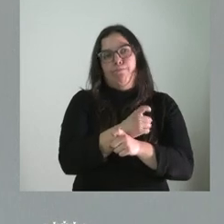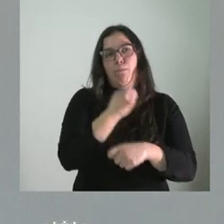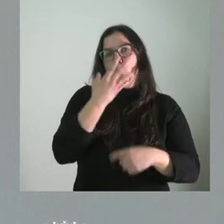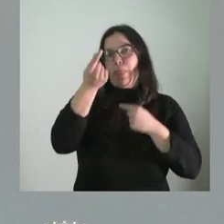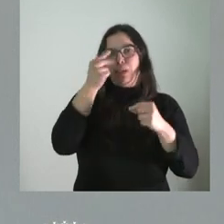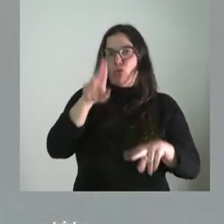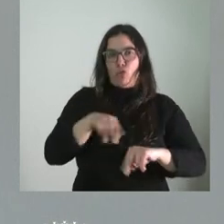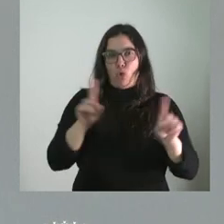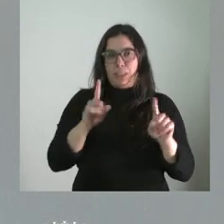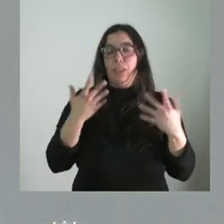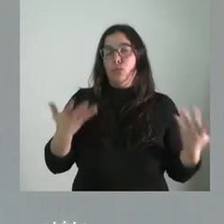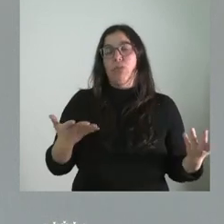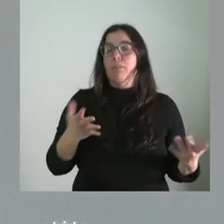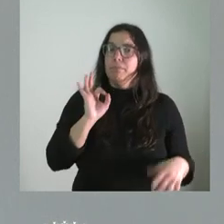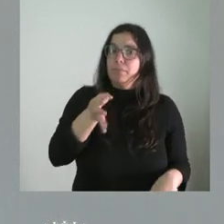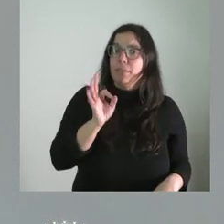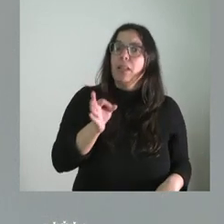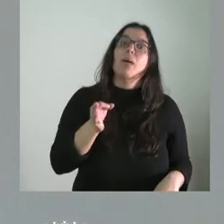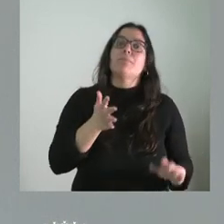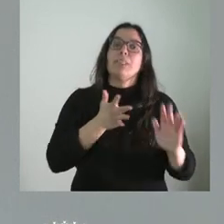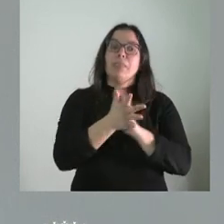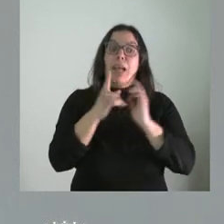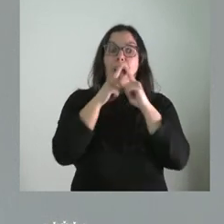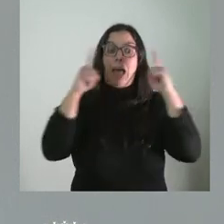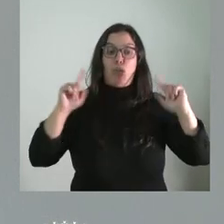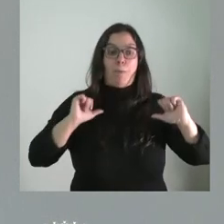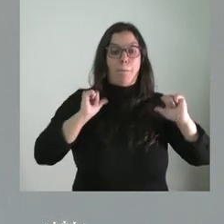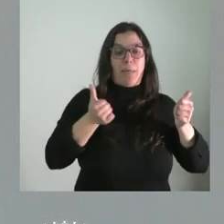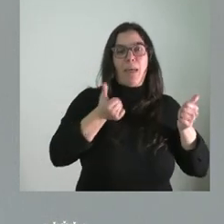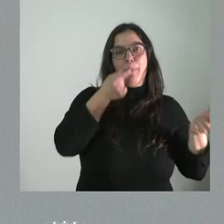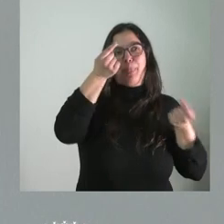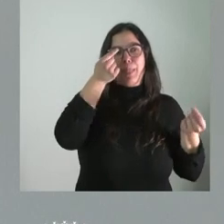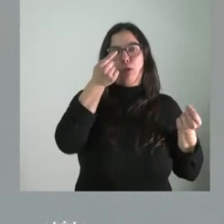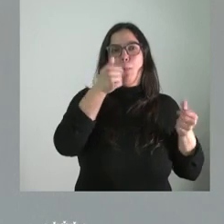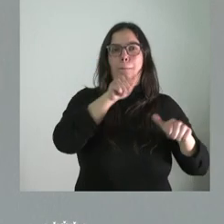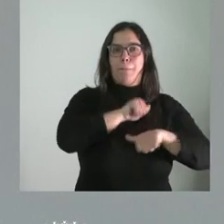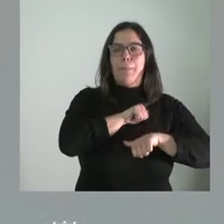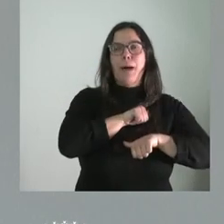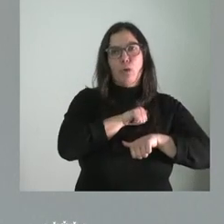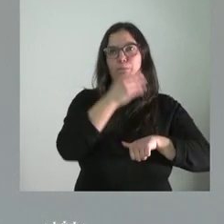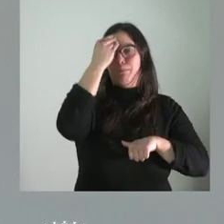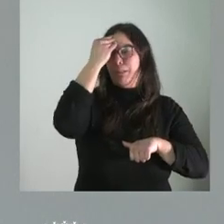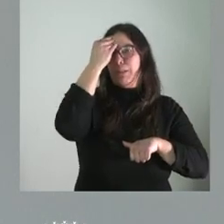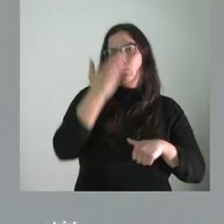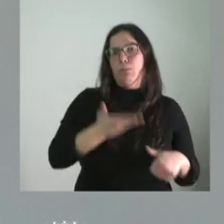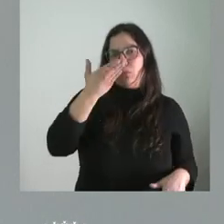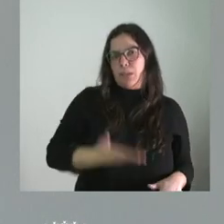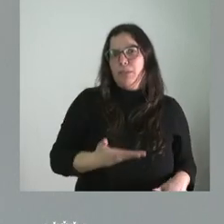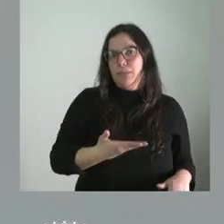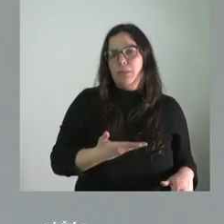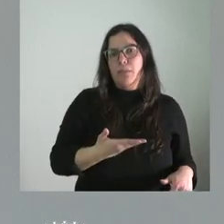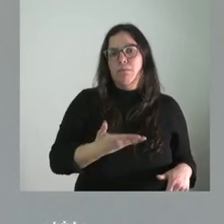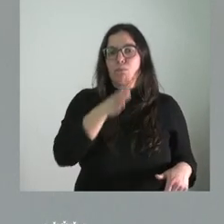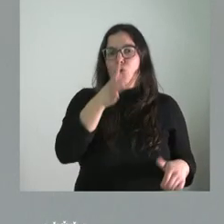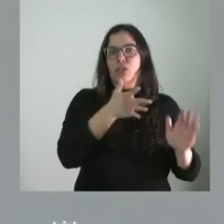buen dato y por tanto Es verdad que comenzamos el año con esta cifra de parados que nos parece muy relevante con un